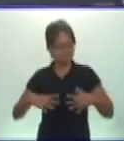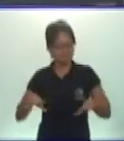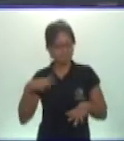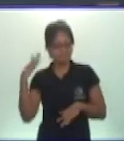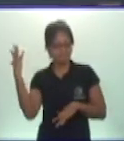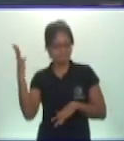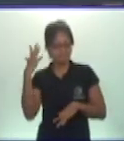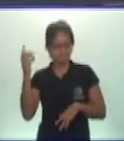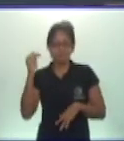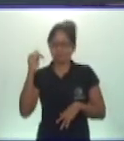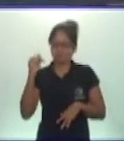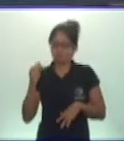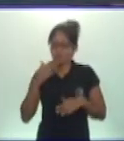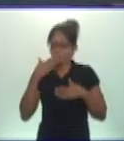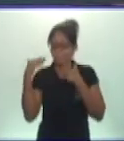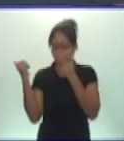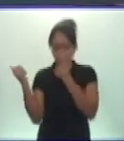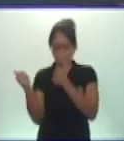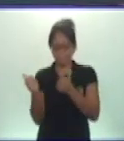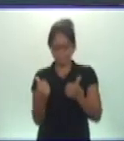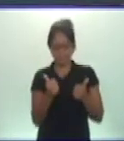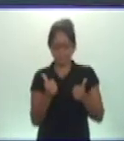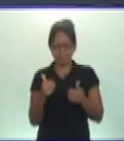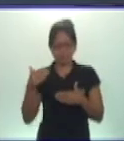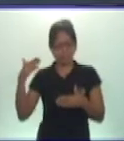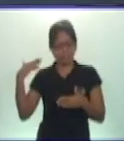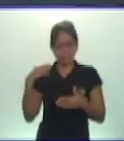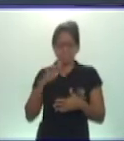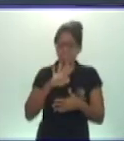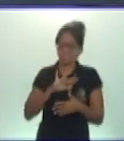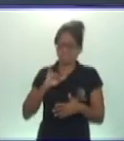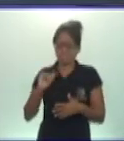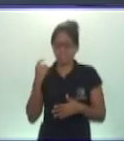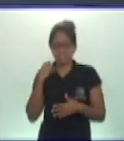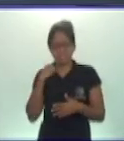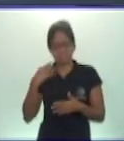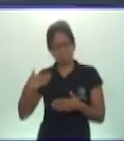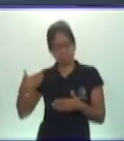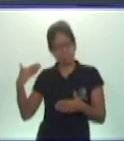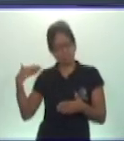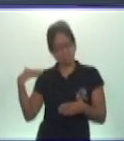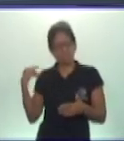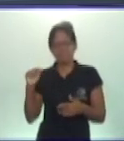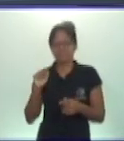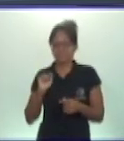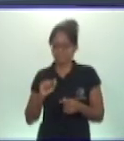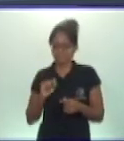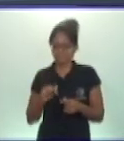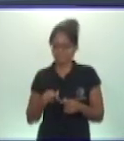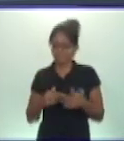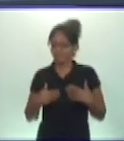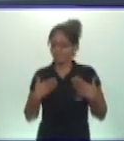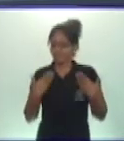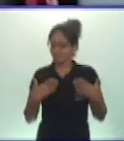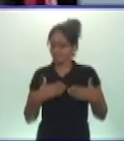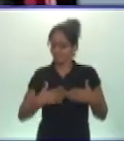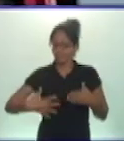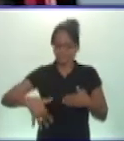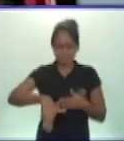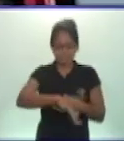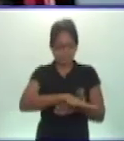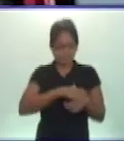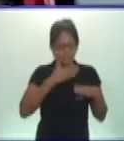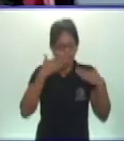fue hasta hace unos 5 o 6 años atrás, y esto le genera a la bahía muchísimas